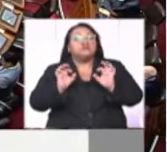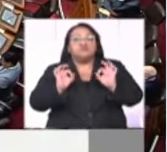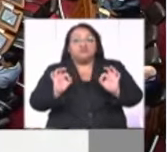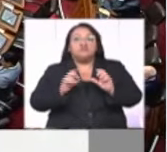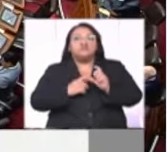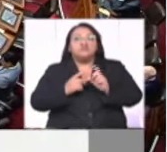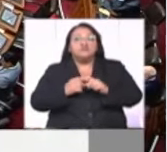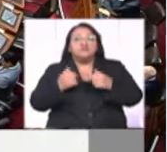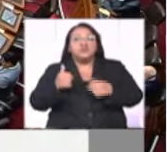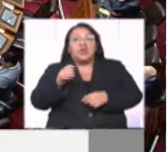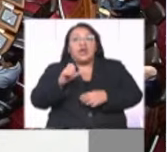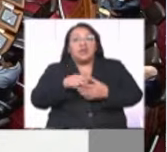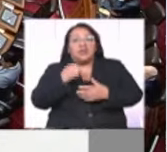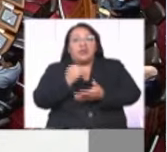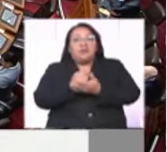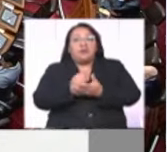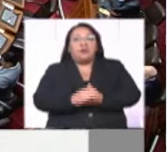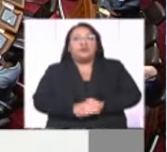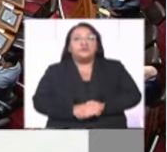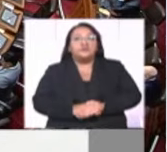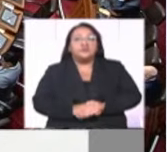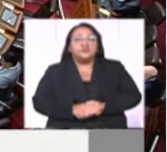Señores congresistas, el acta ha sido aprobada.